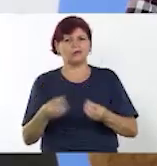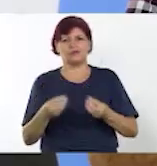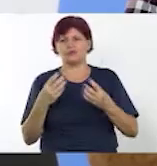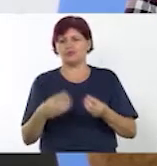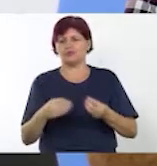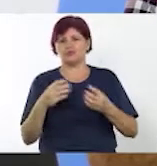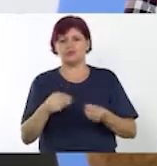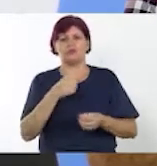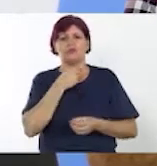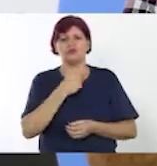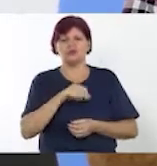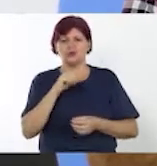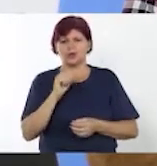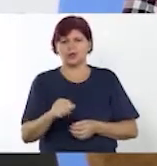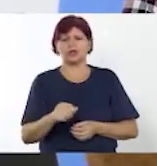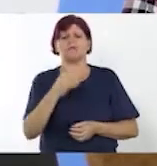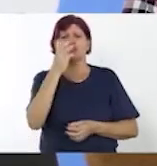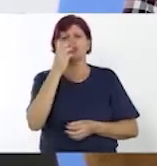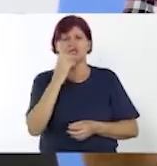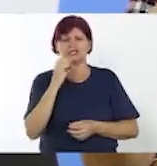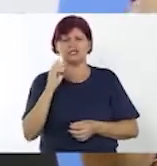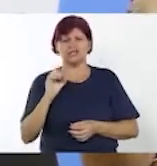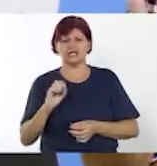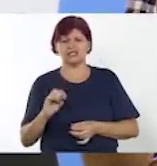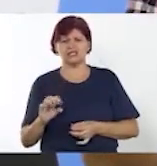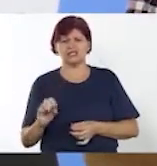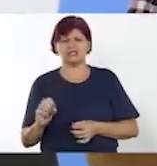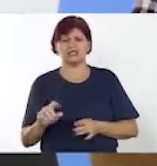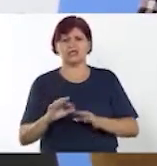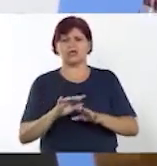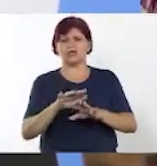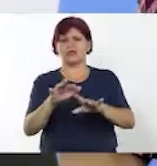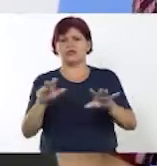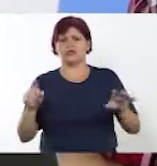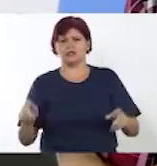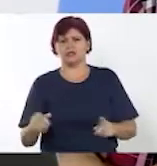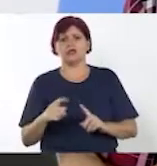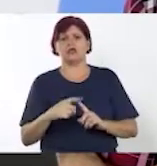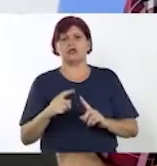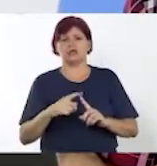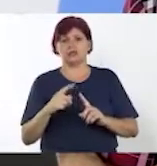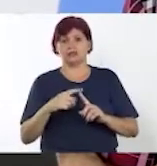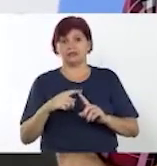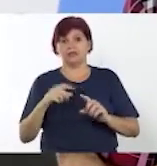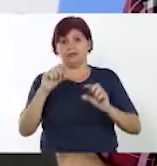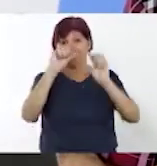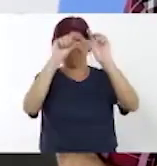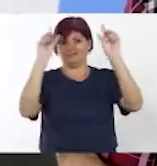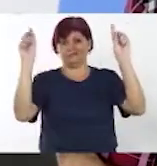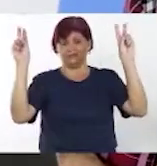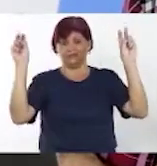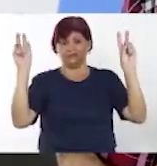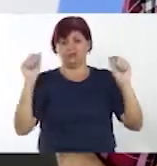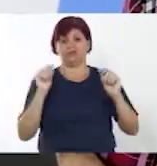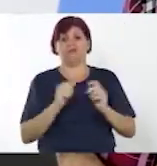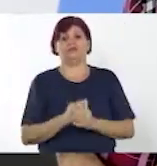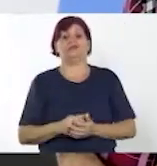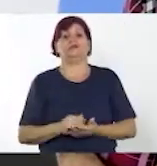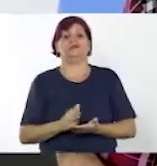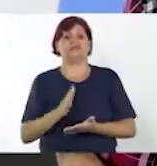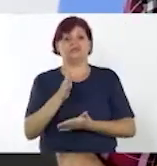sinnúmero de ejercicios de estadística descriptiva que abordan también el tema de las medidas, o sea, de